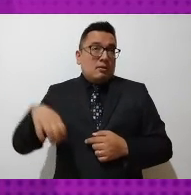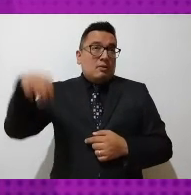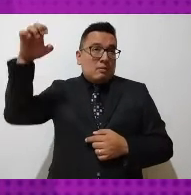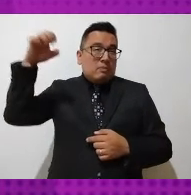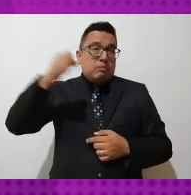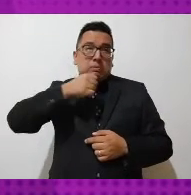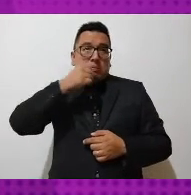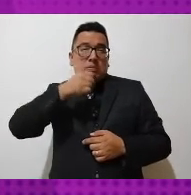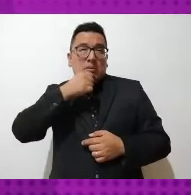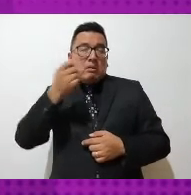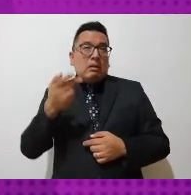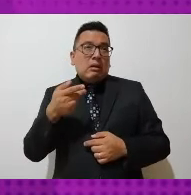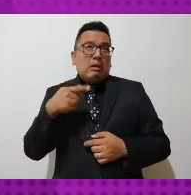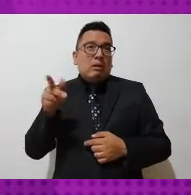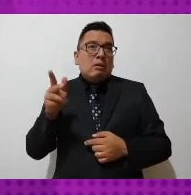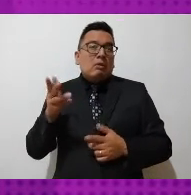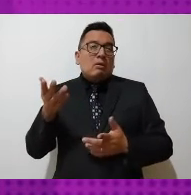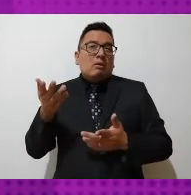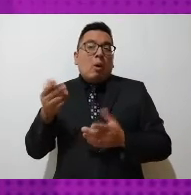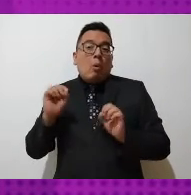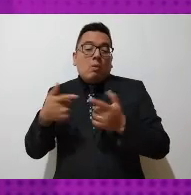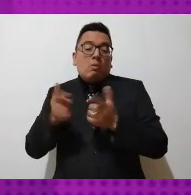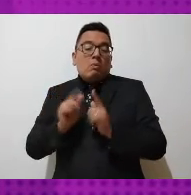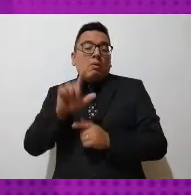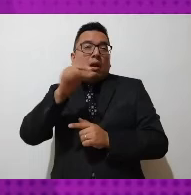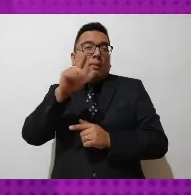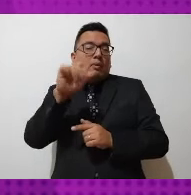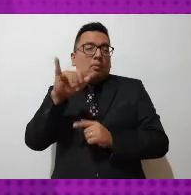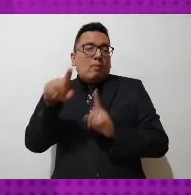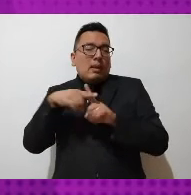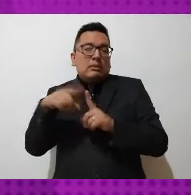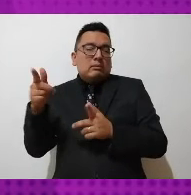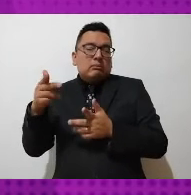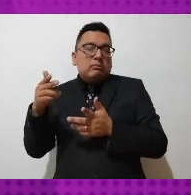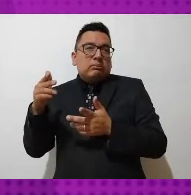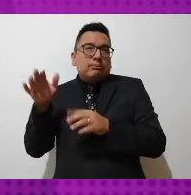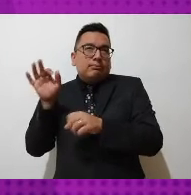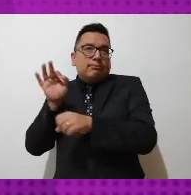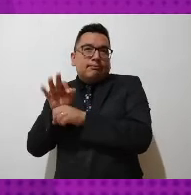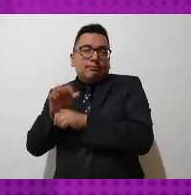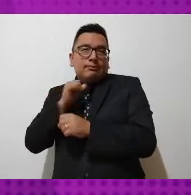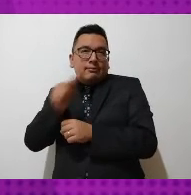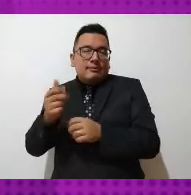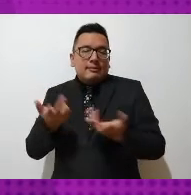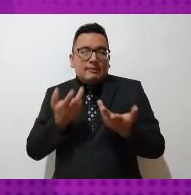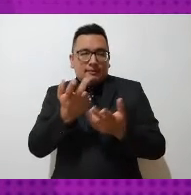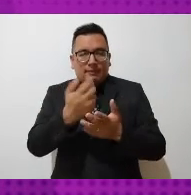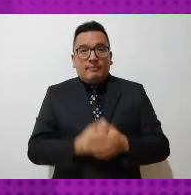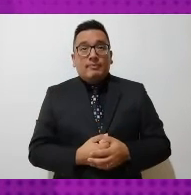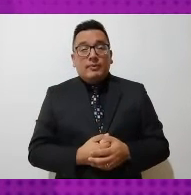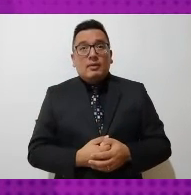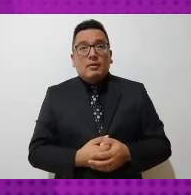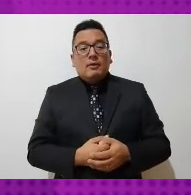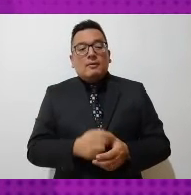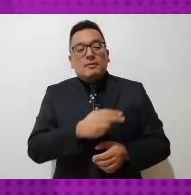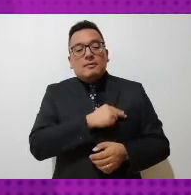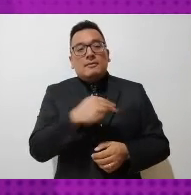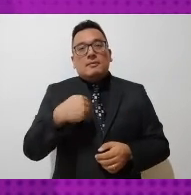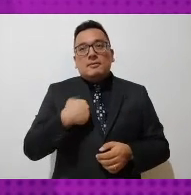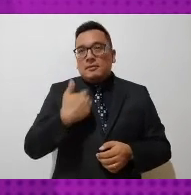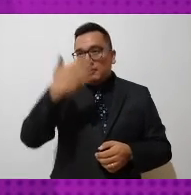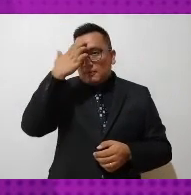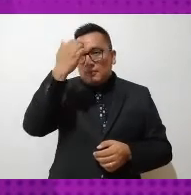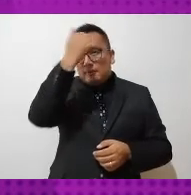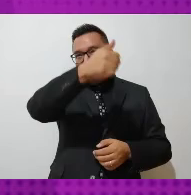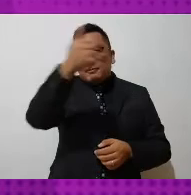las personas pertenecientes al grupo de la diversidad sexual. Es realmente a través de los OPLES, a través de lo local, que podemos